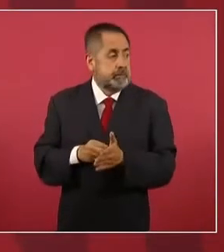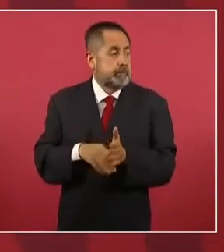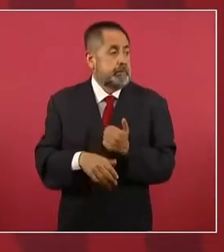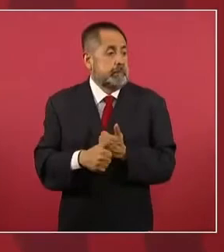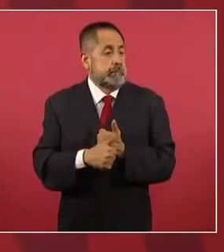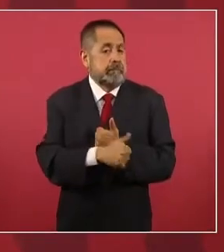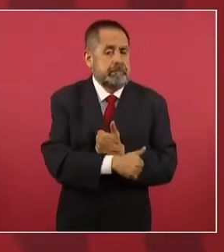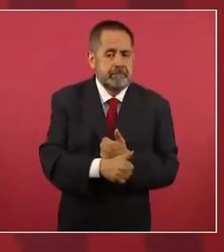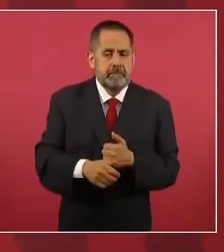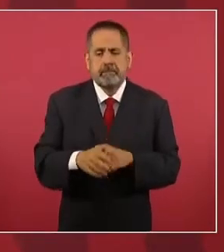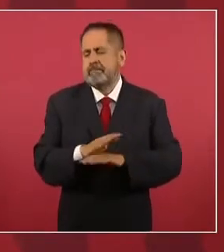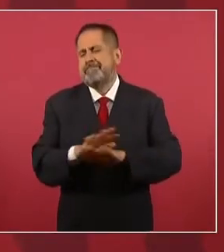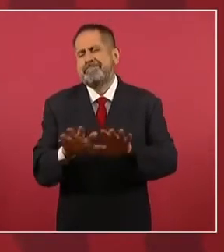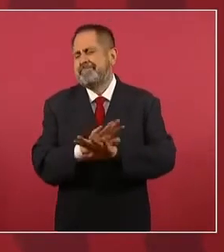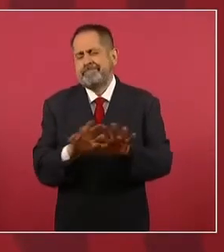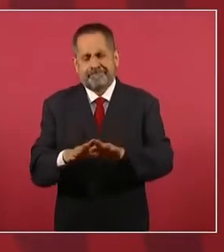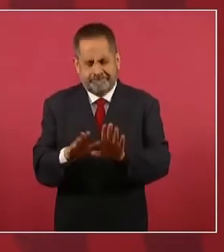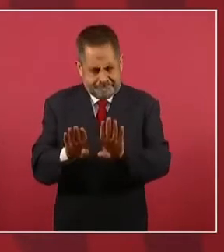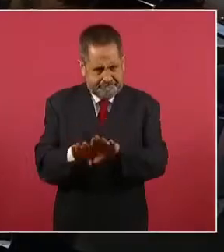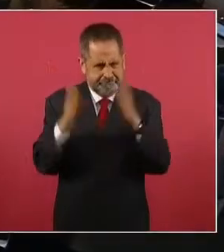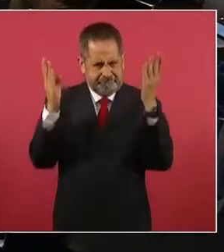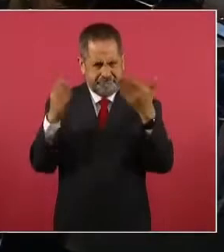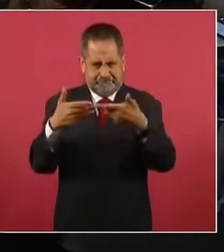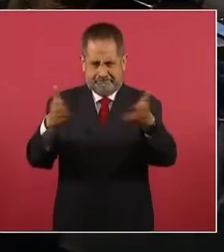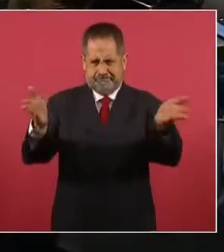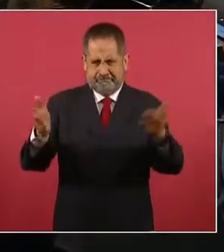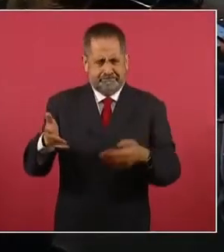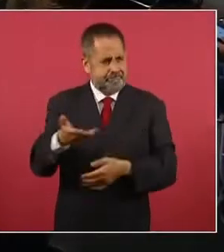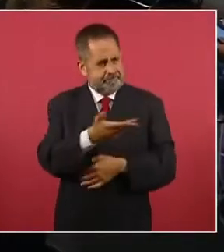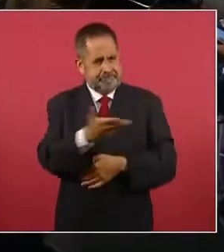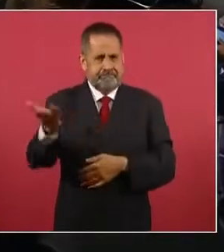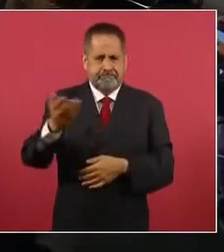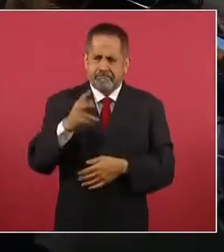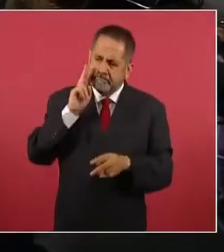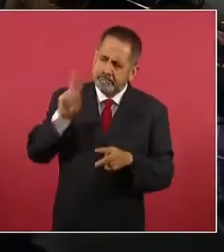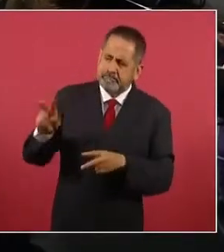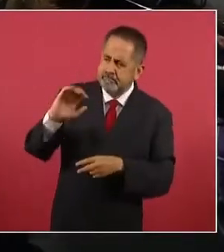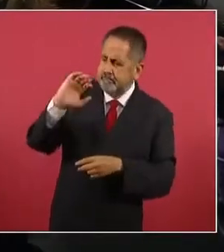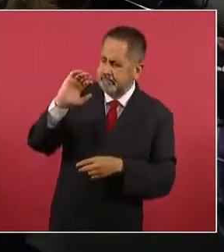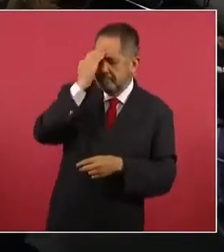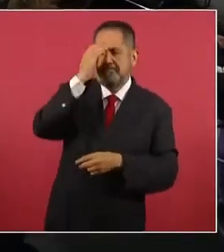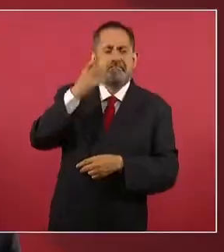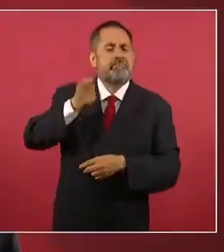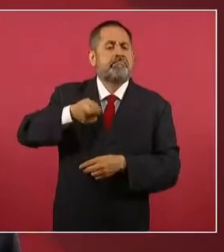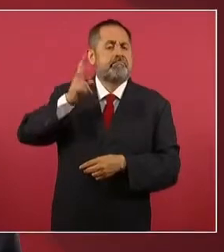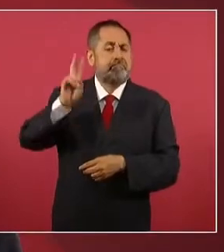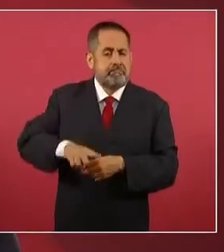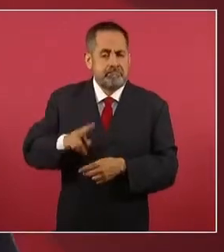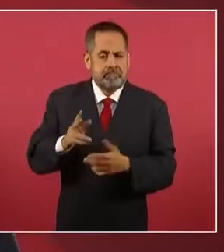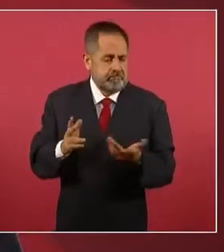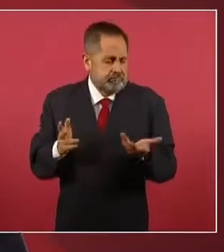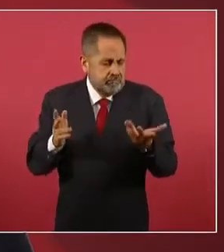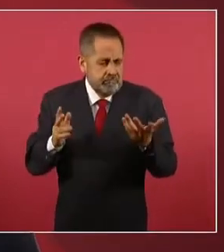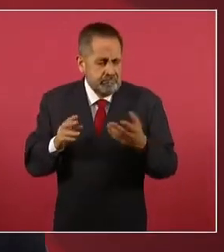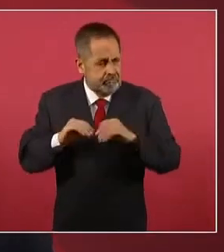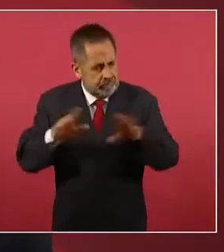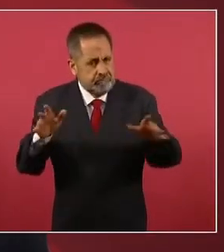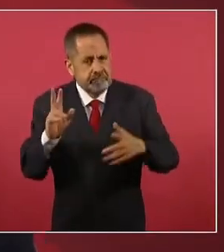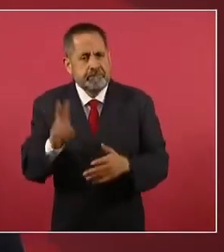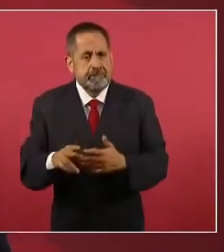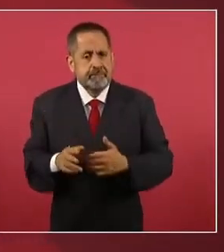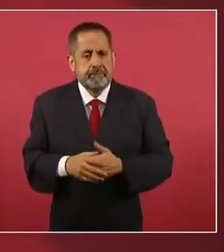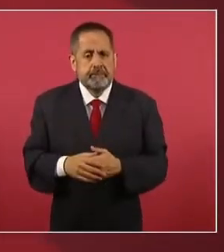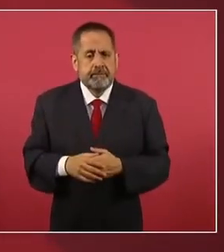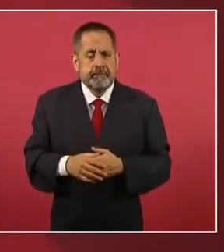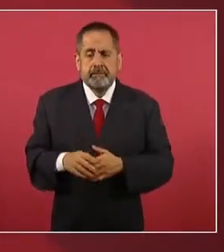absolutamente nada, de decir la verdad, de no caer